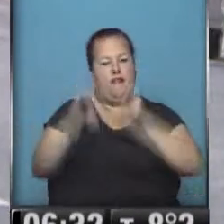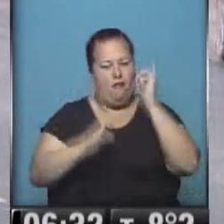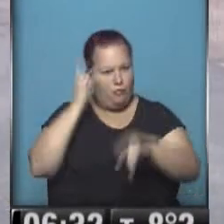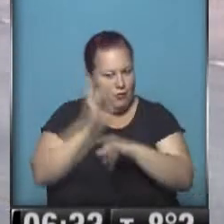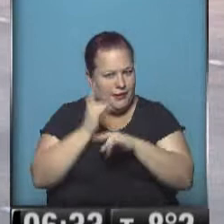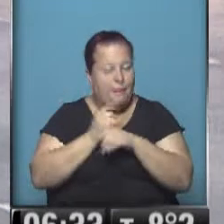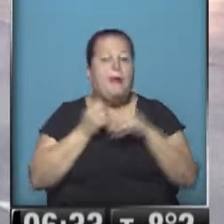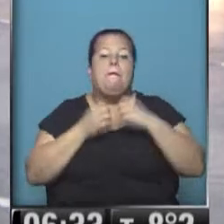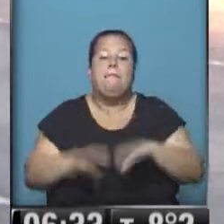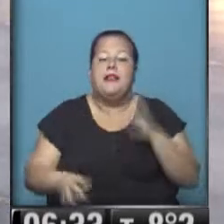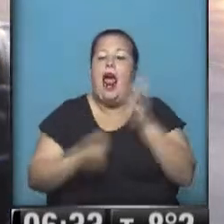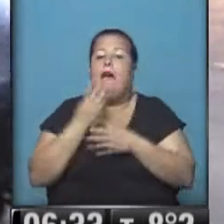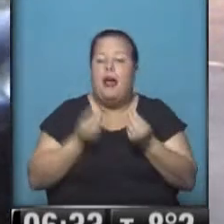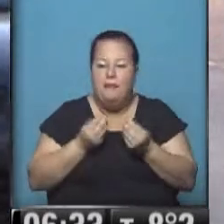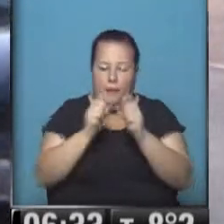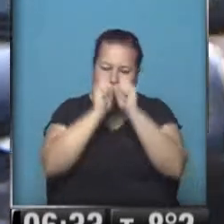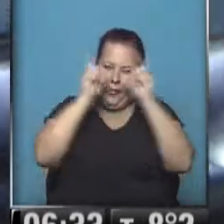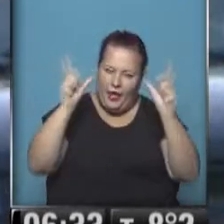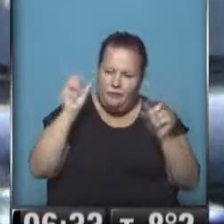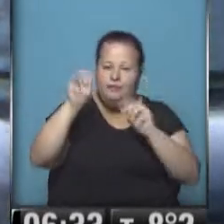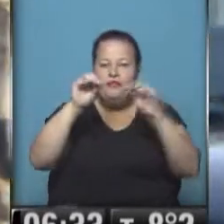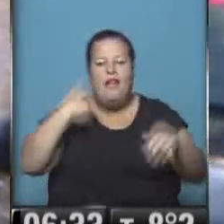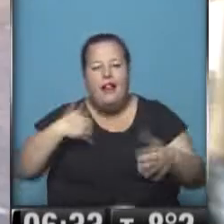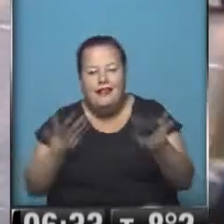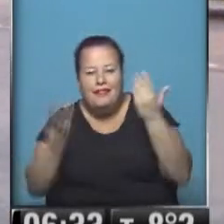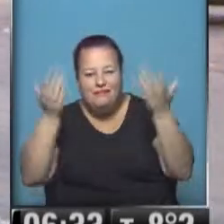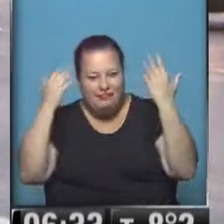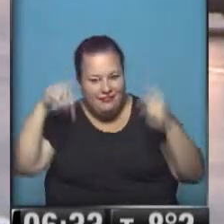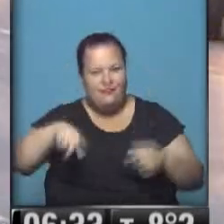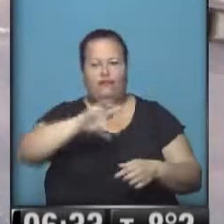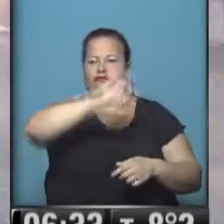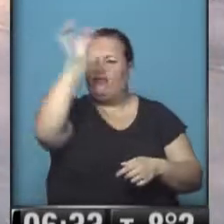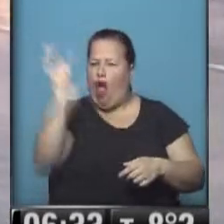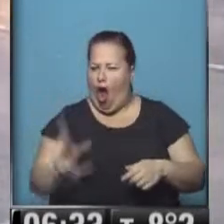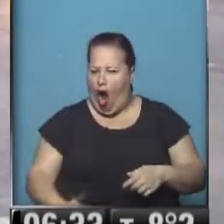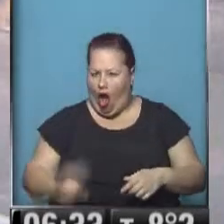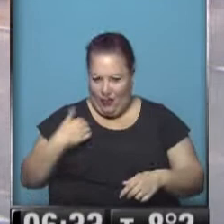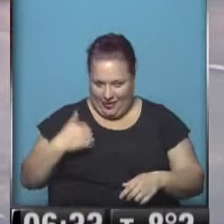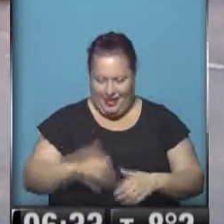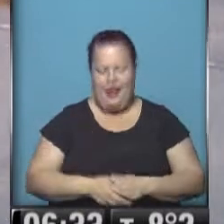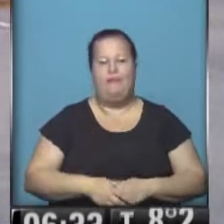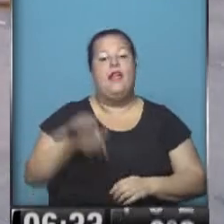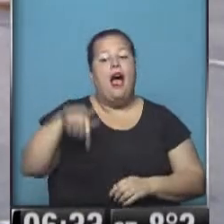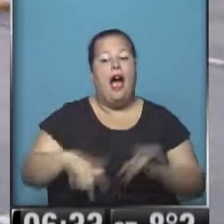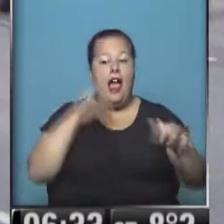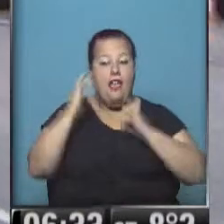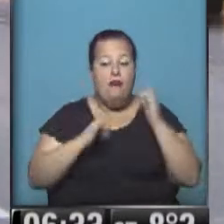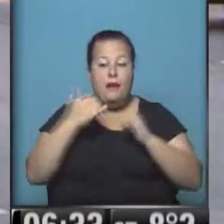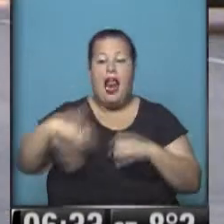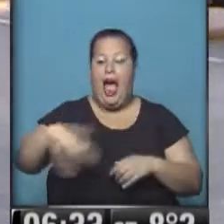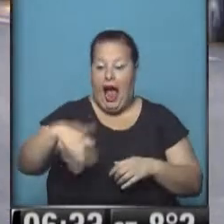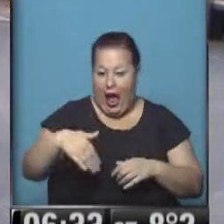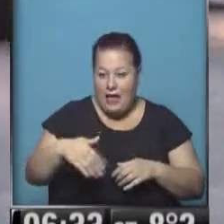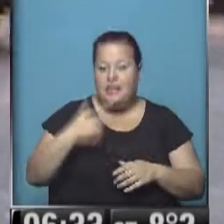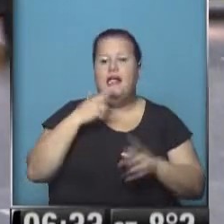siempre para comenzar el día despertando a muchísimos argentinos a lo largo ya lo ancho nuestro querido país vamos con la información de los del tránsito